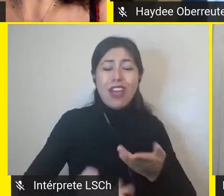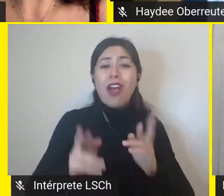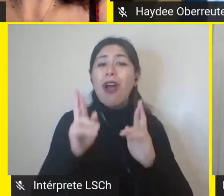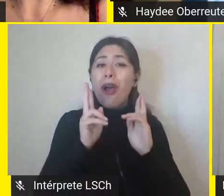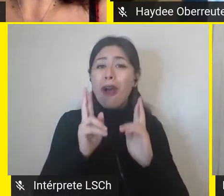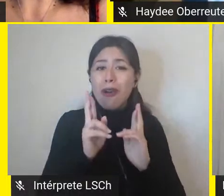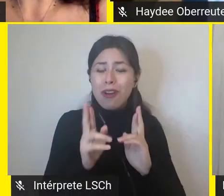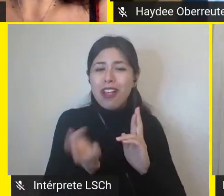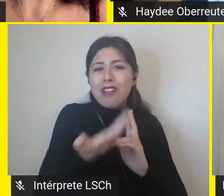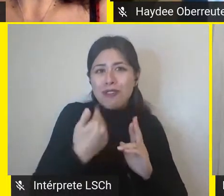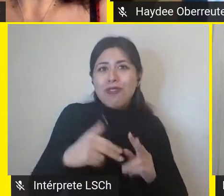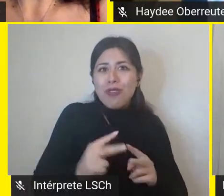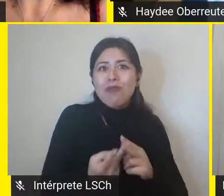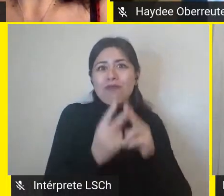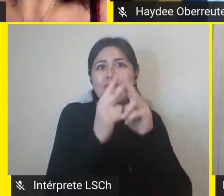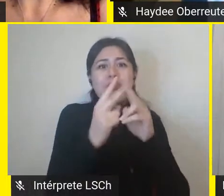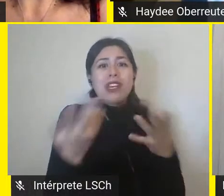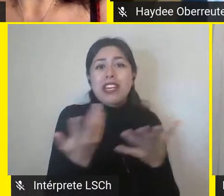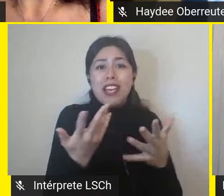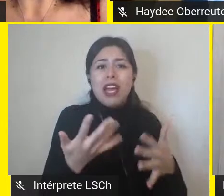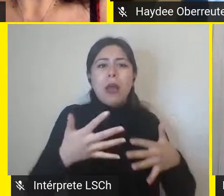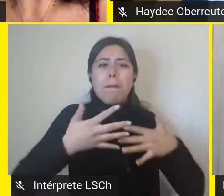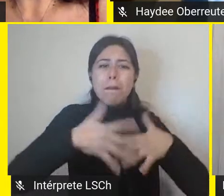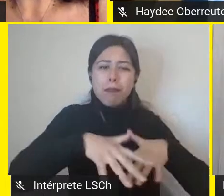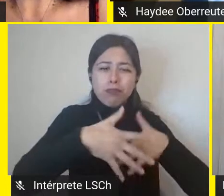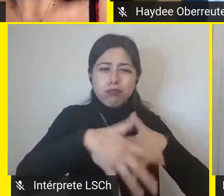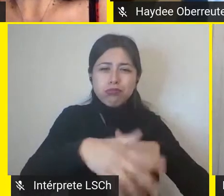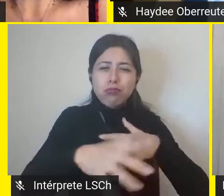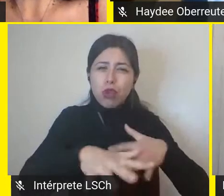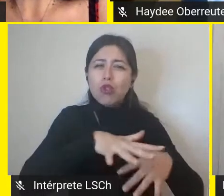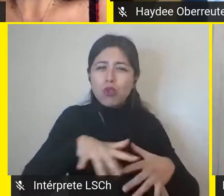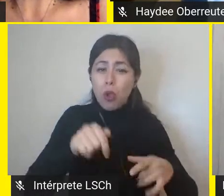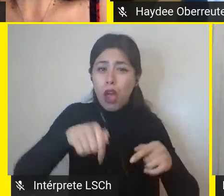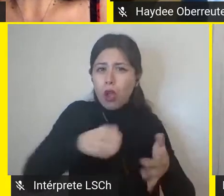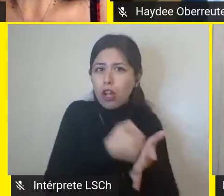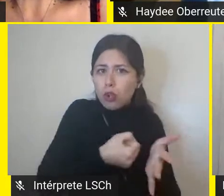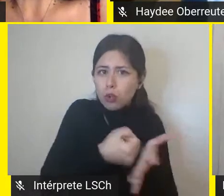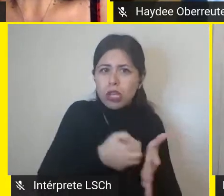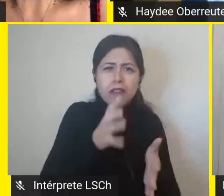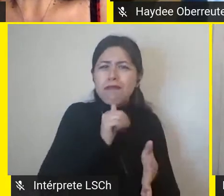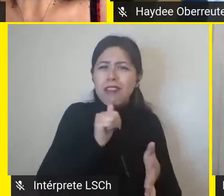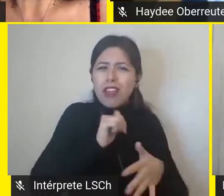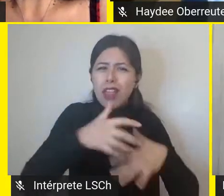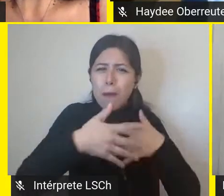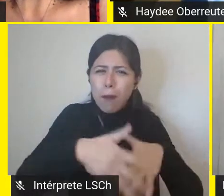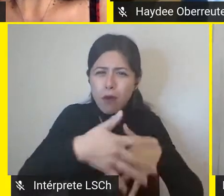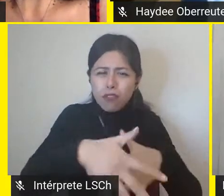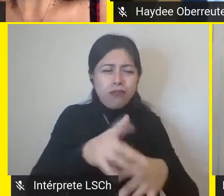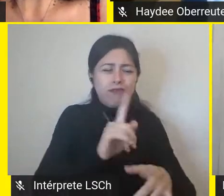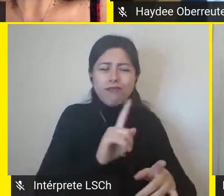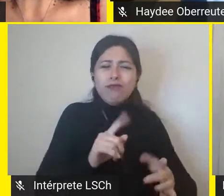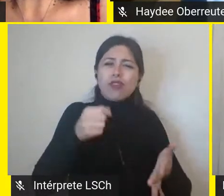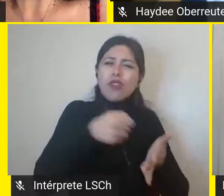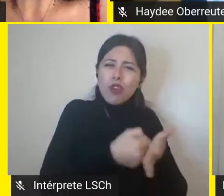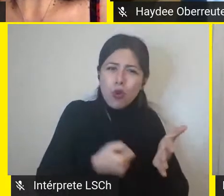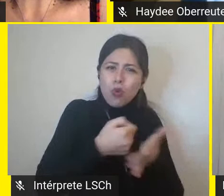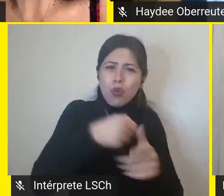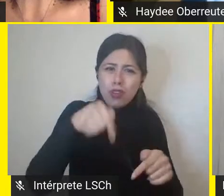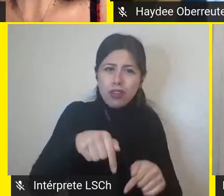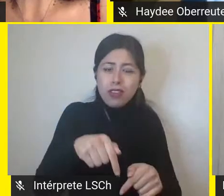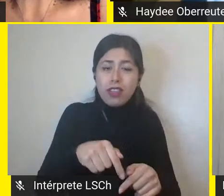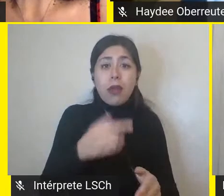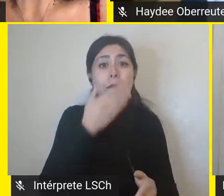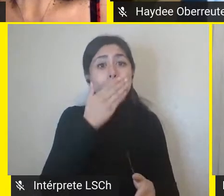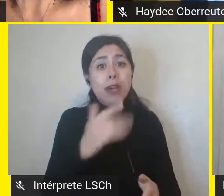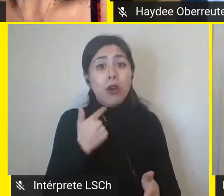son movimientos sociales, todavía son luchas sociales, no hay movimientos sociales. Y luego, a lo mejor, la gente decide quién será